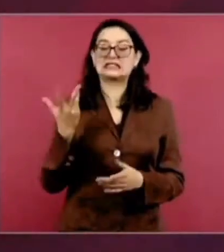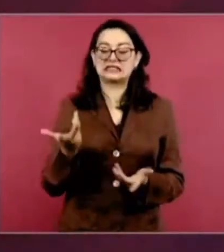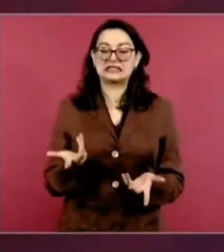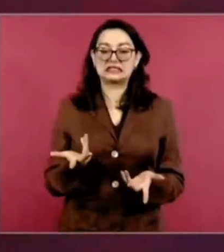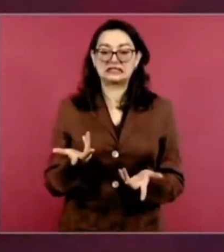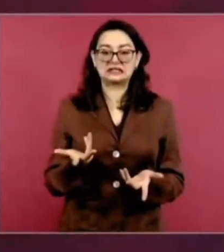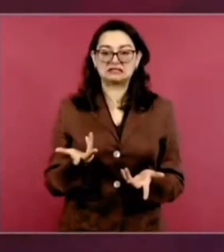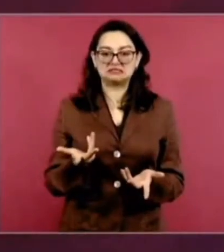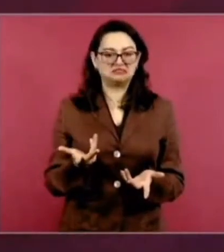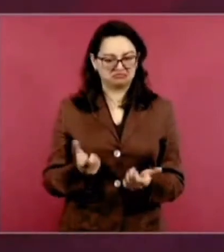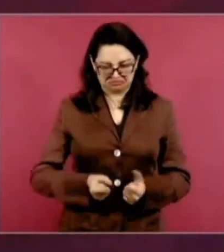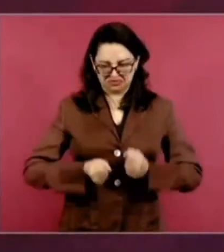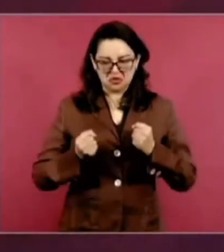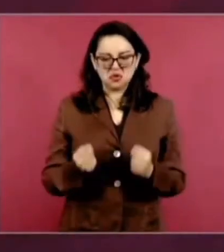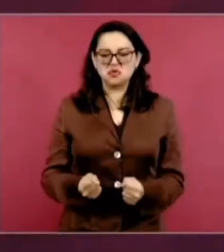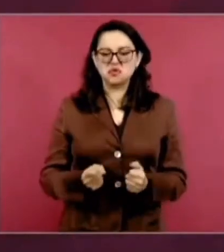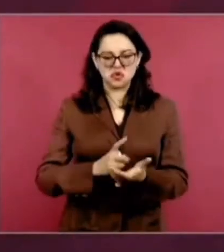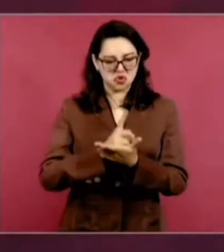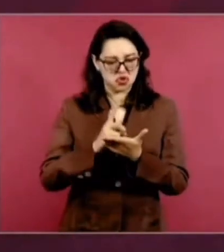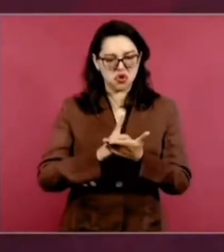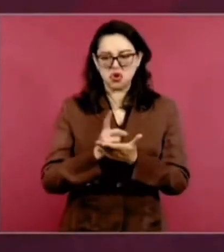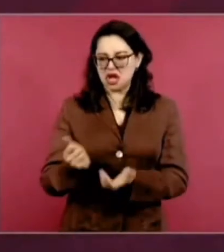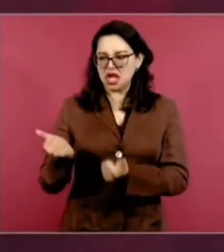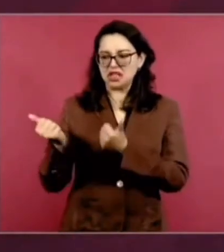no tenían ninguna duda,